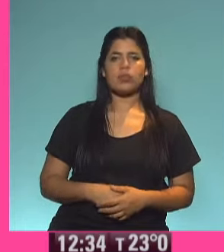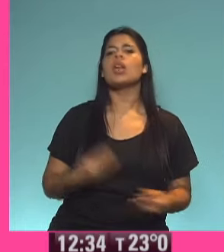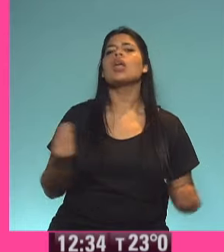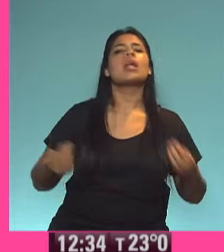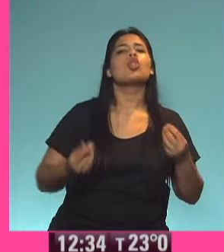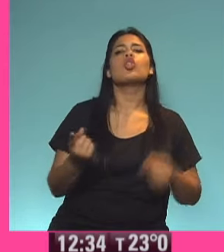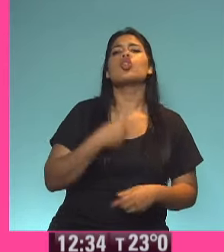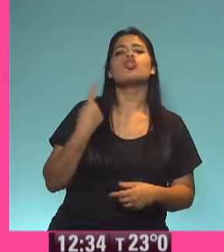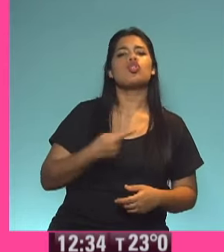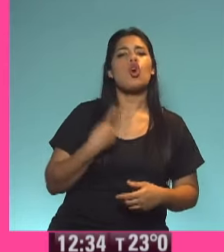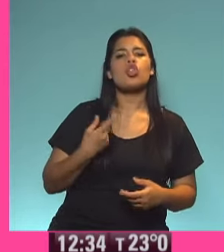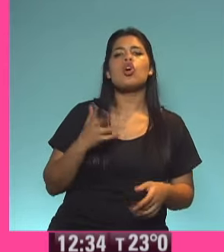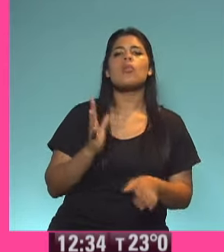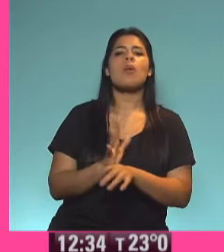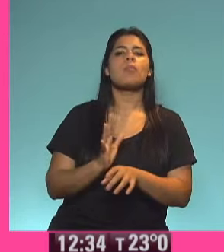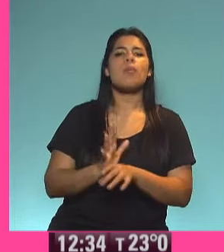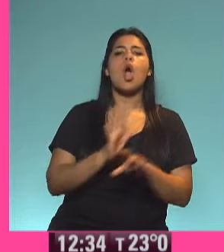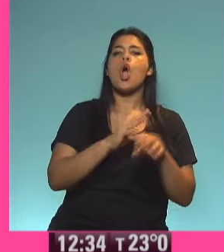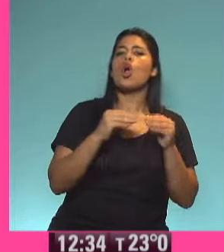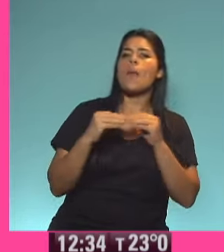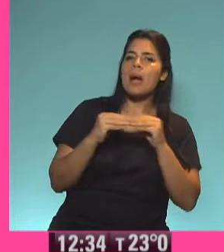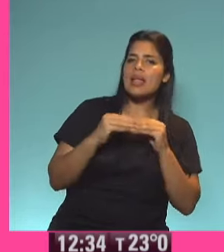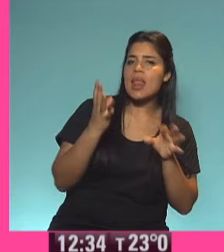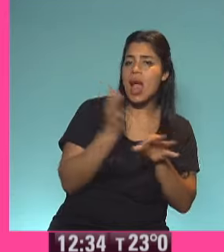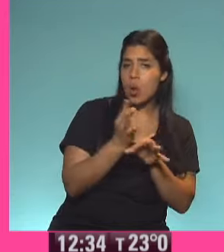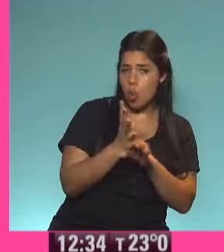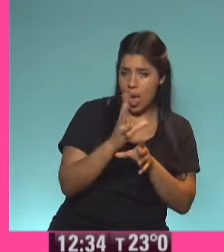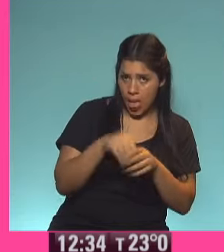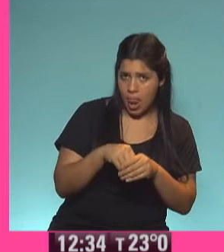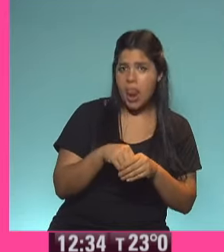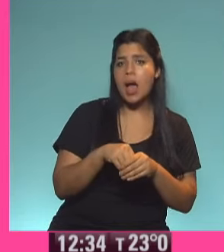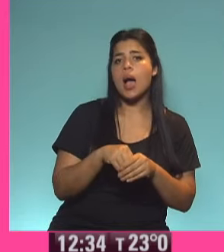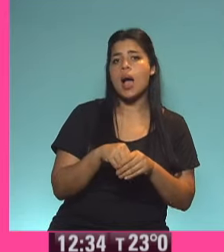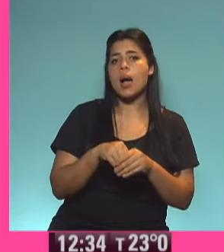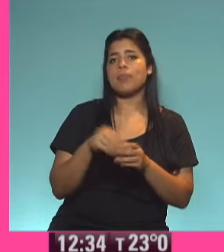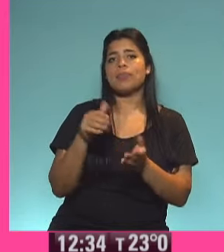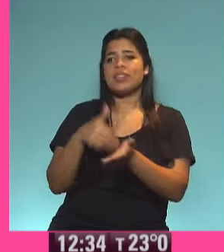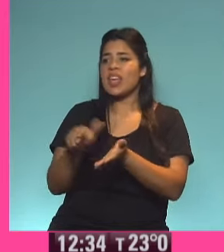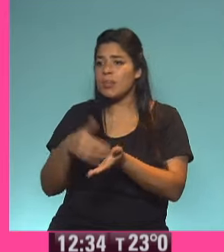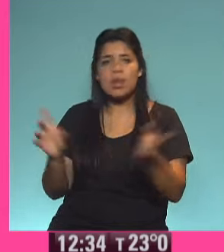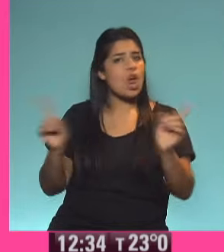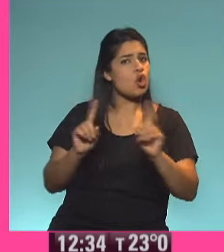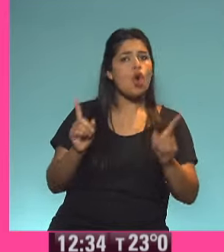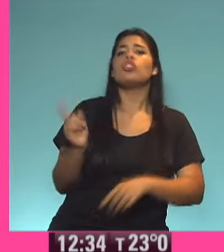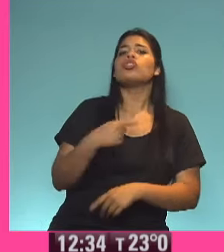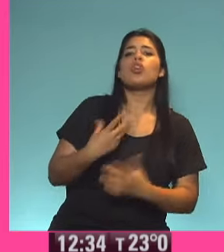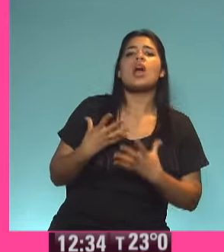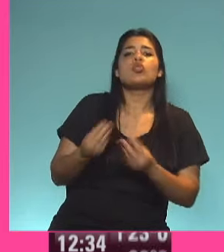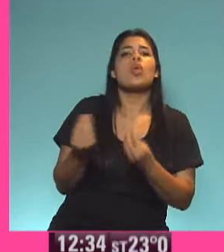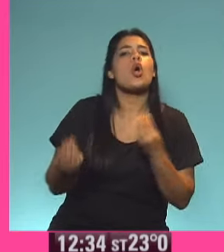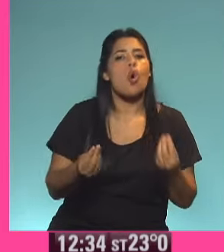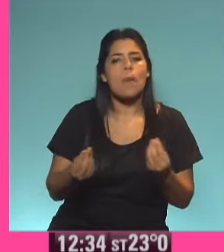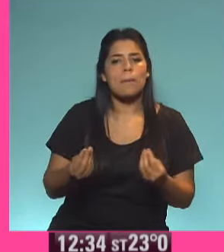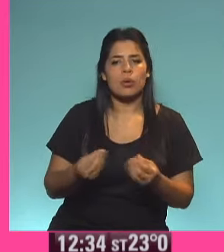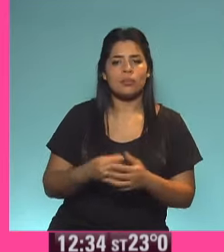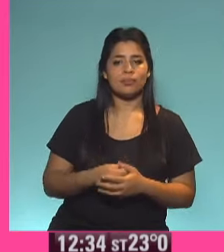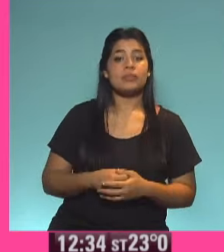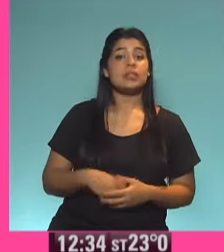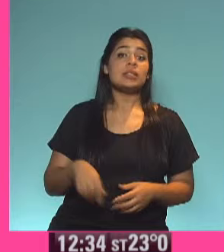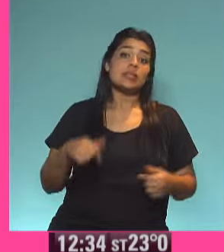compañero o una compañera del colegio no lo discriminen? Siendo chiquites, creo